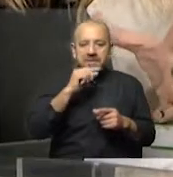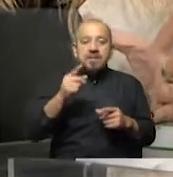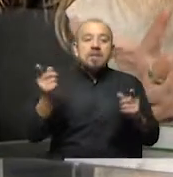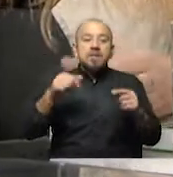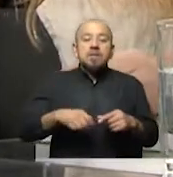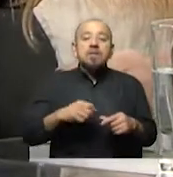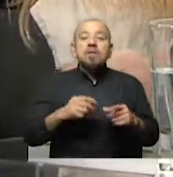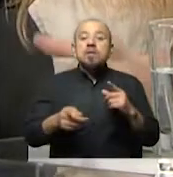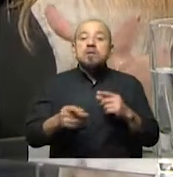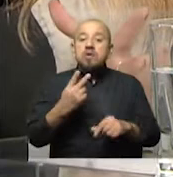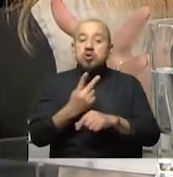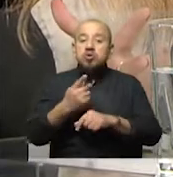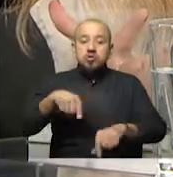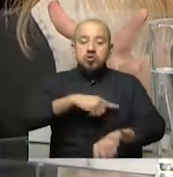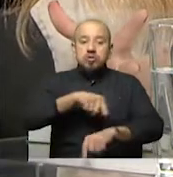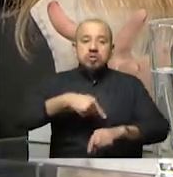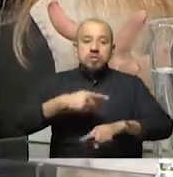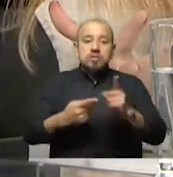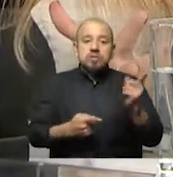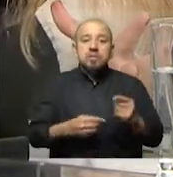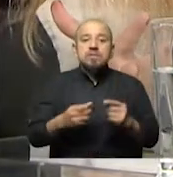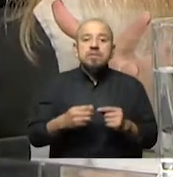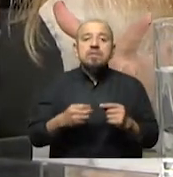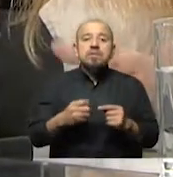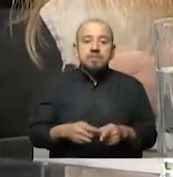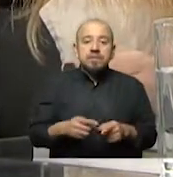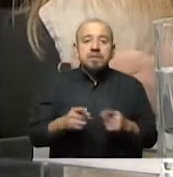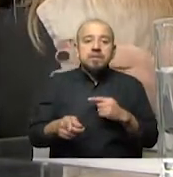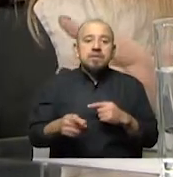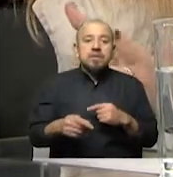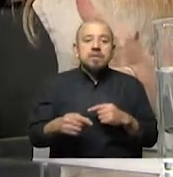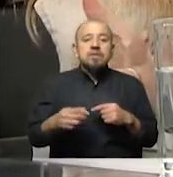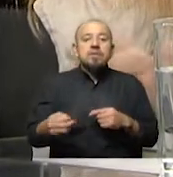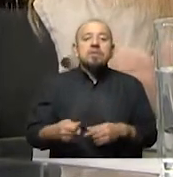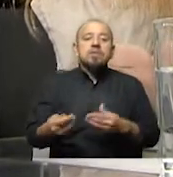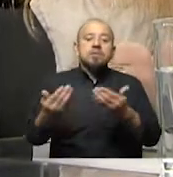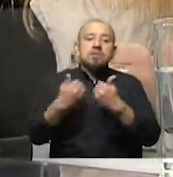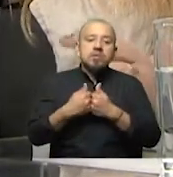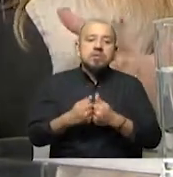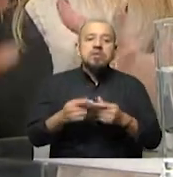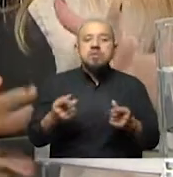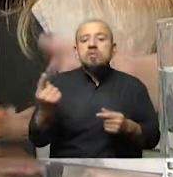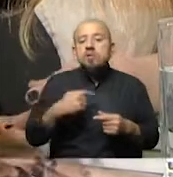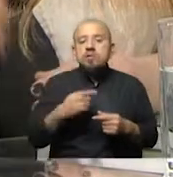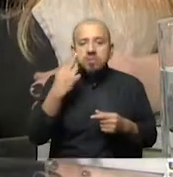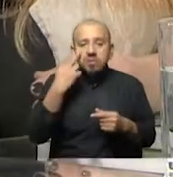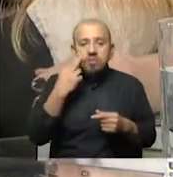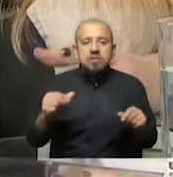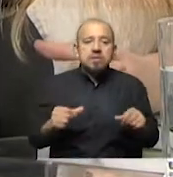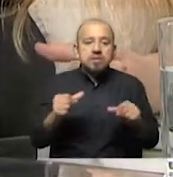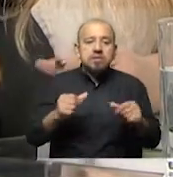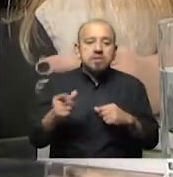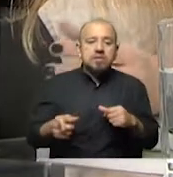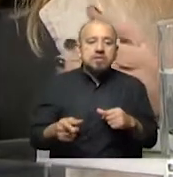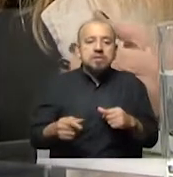Vení que tenemos y dos horas y media me estuvo Pero dos horas de reloj y bueno si viene alguien con este problema vos qué haces Y si viene